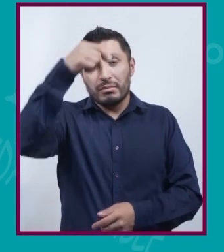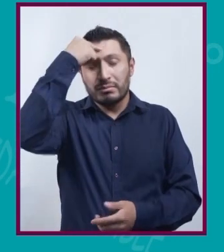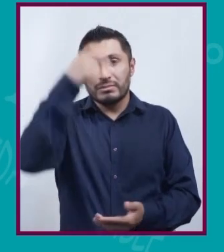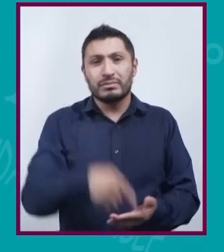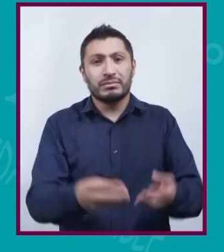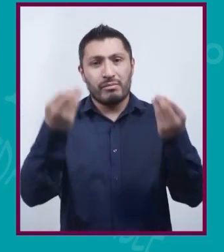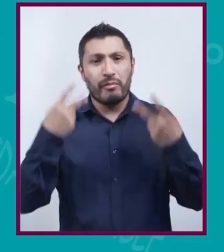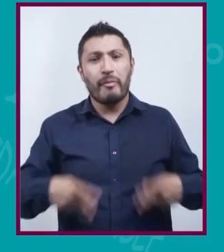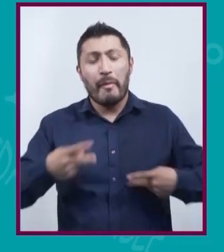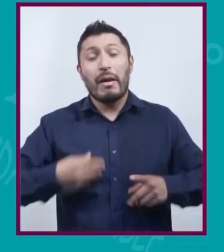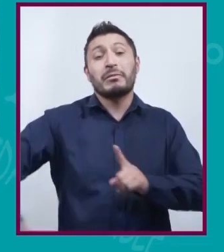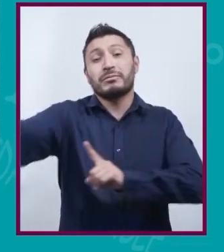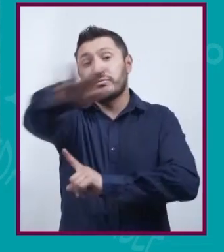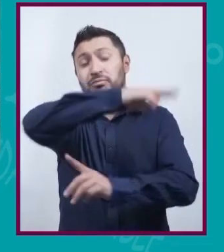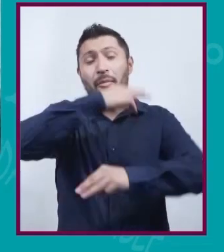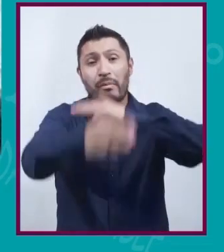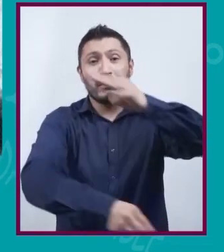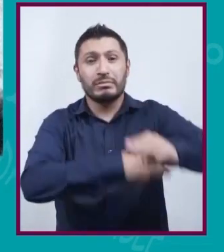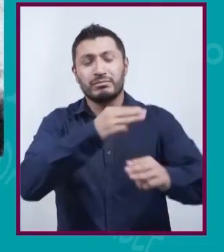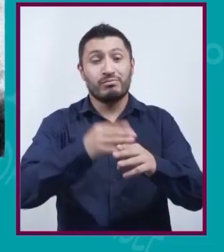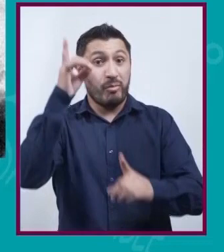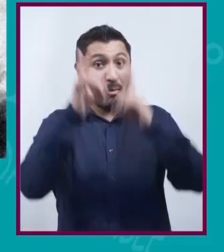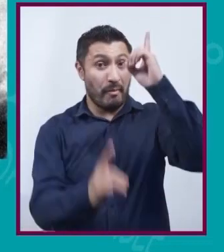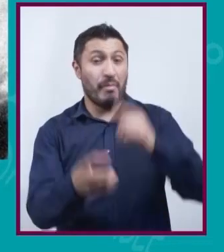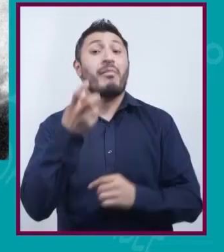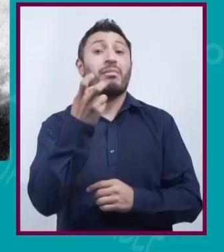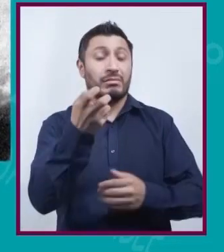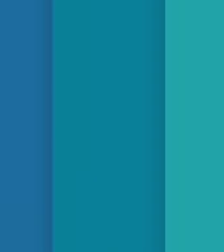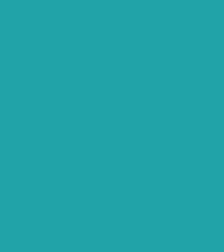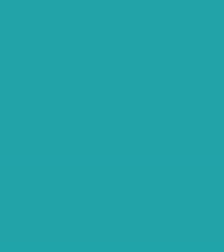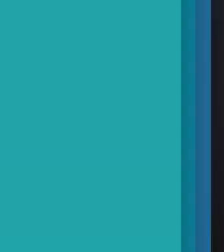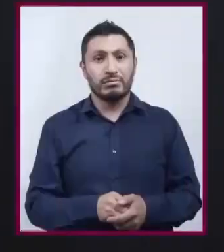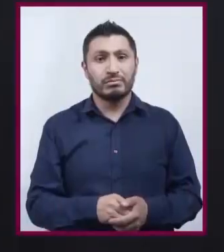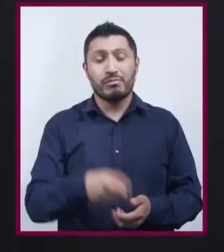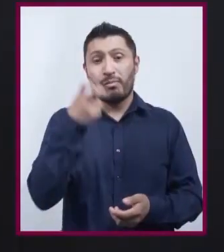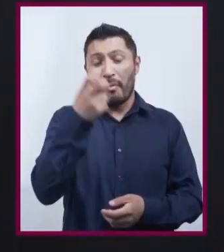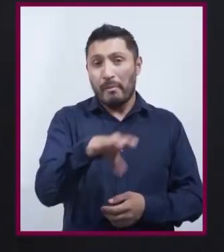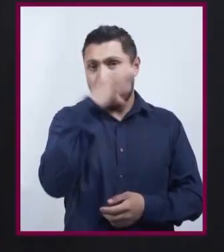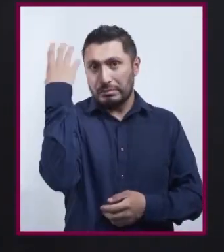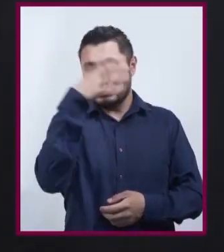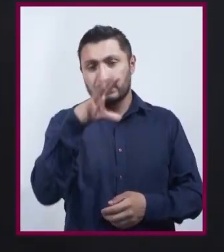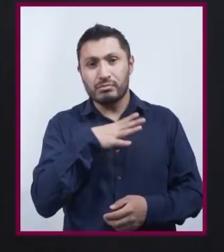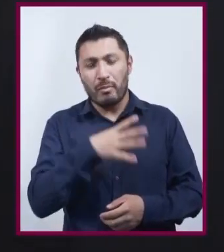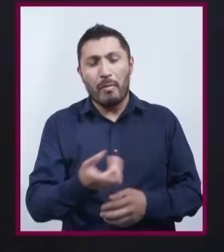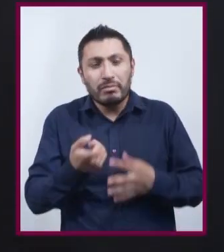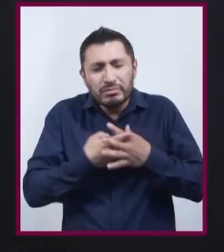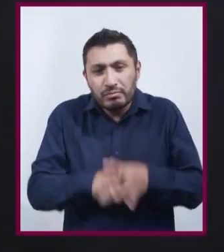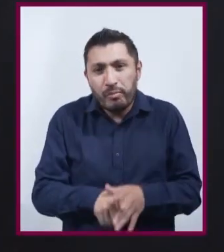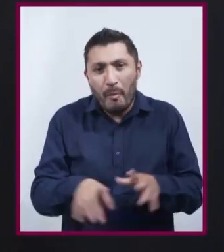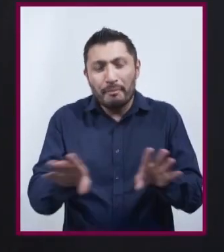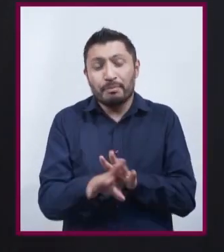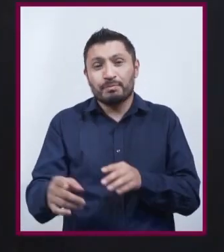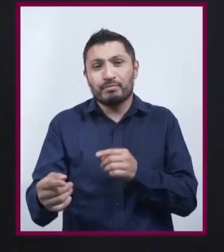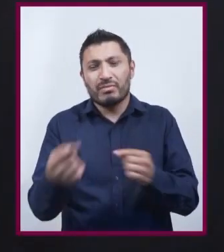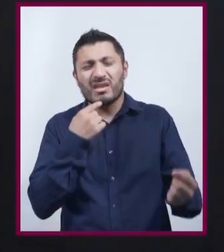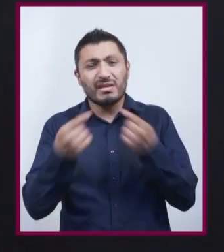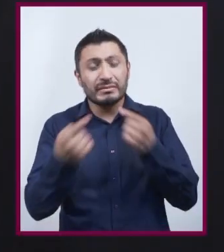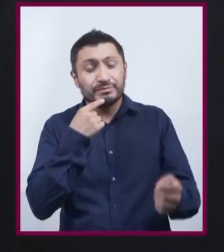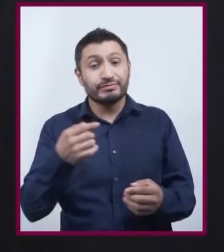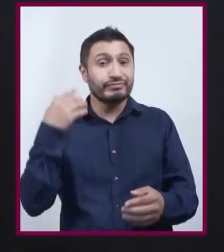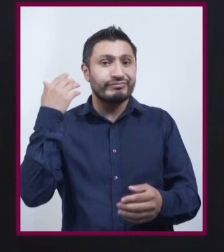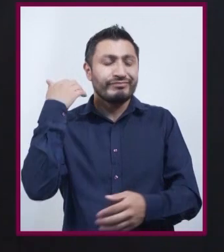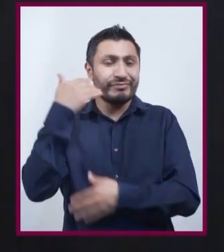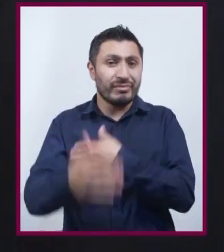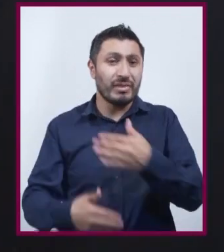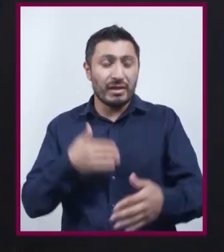creas, muchas personas alrededor del mundo dudaban de ello. A partir de estas fotografías comenzó a suscitarse un